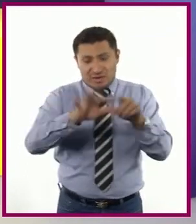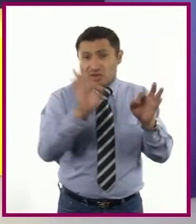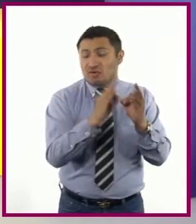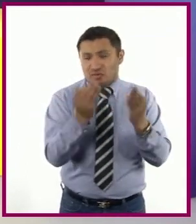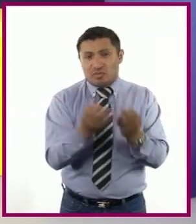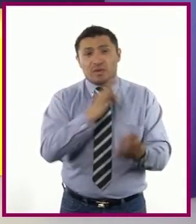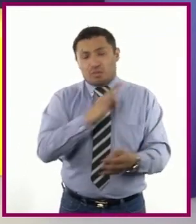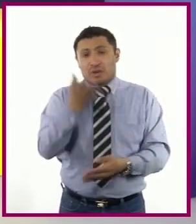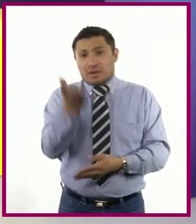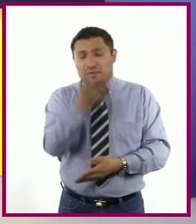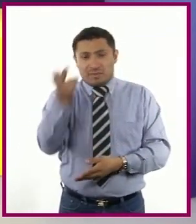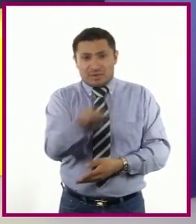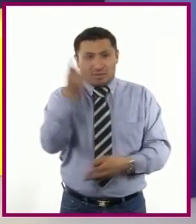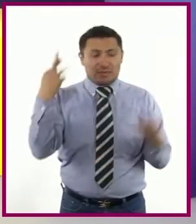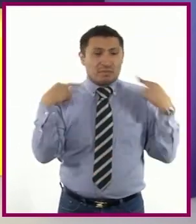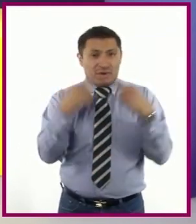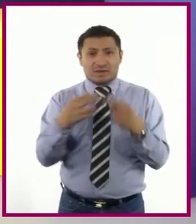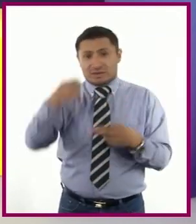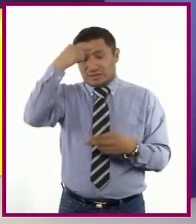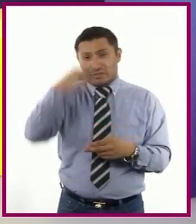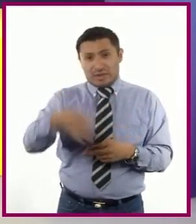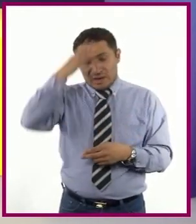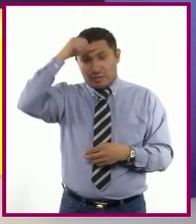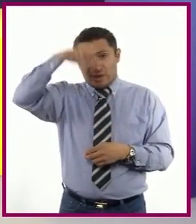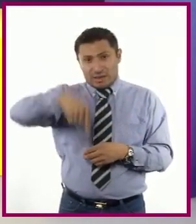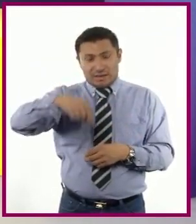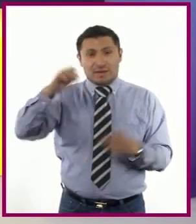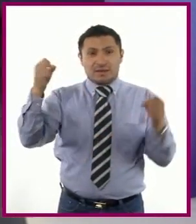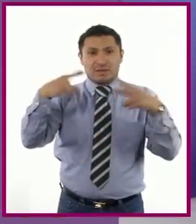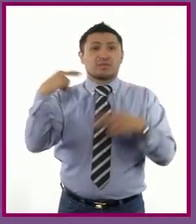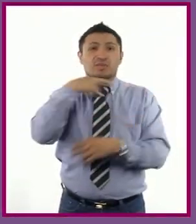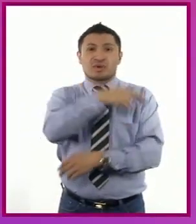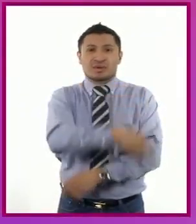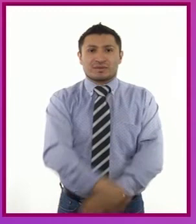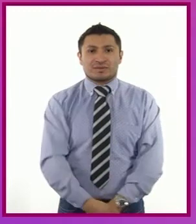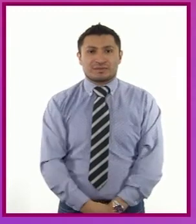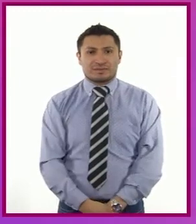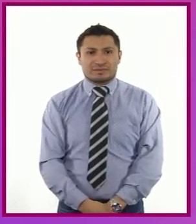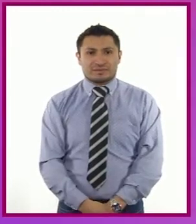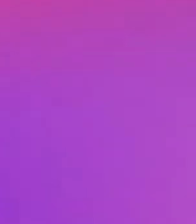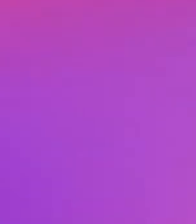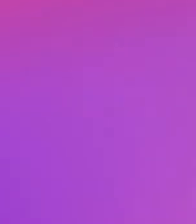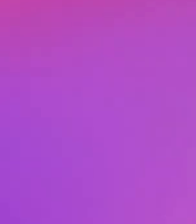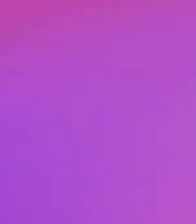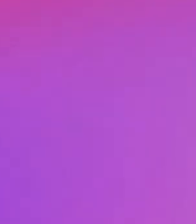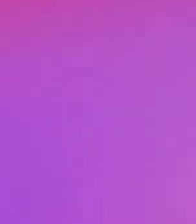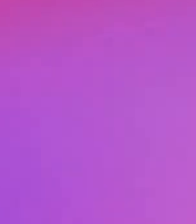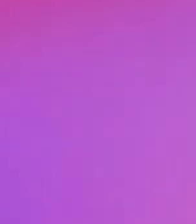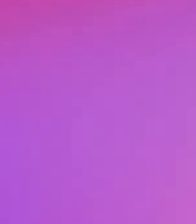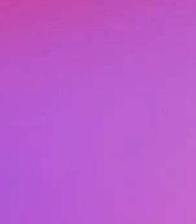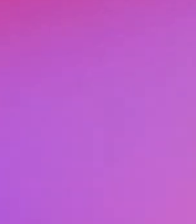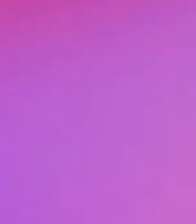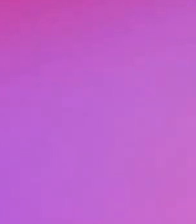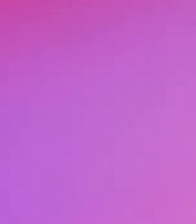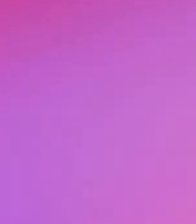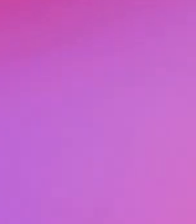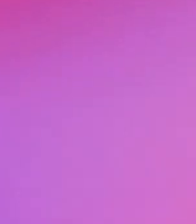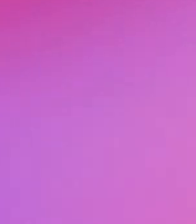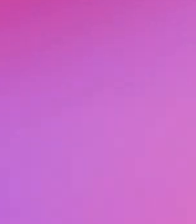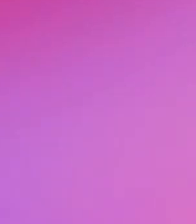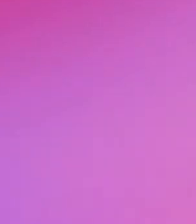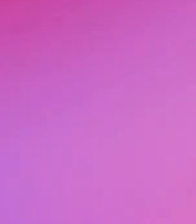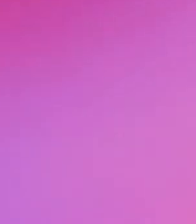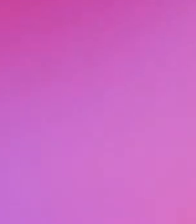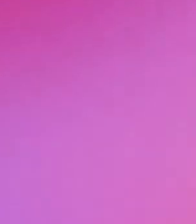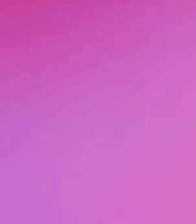complementar lo que aprendan aquí. Hasta pronto. Si tienes dudas o necesitas ayuda, llama